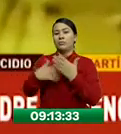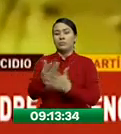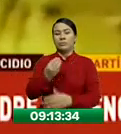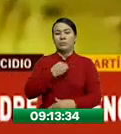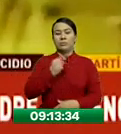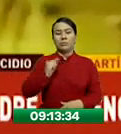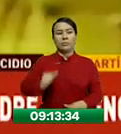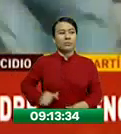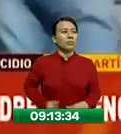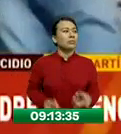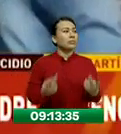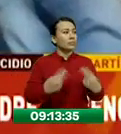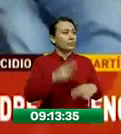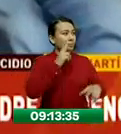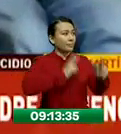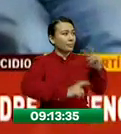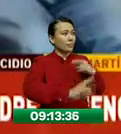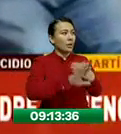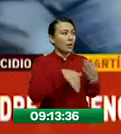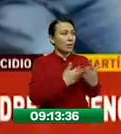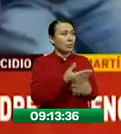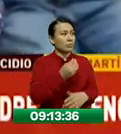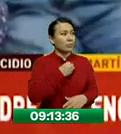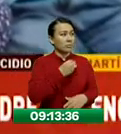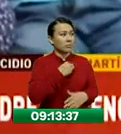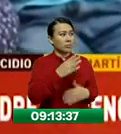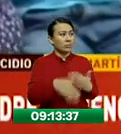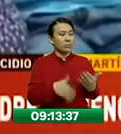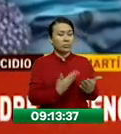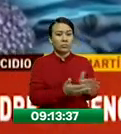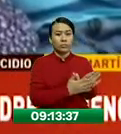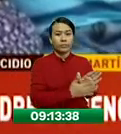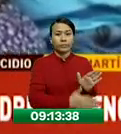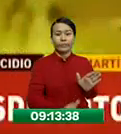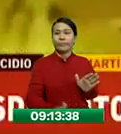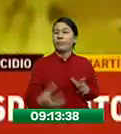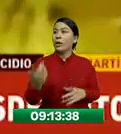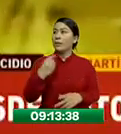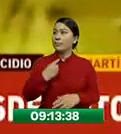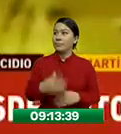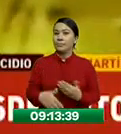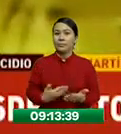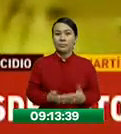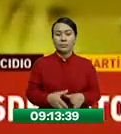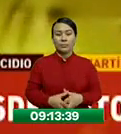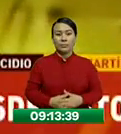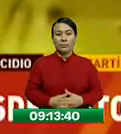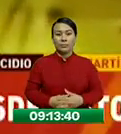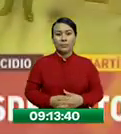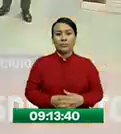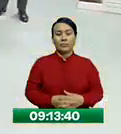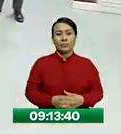sujeto, además de investigar a los sospechosos hermanos Otiniano Guevara.